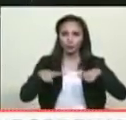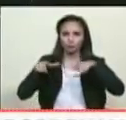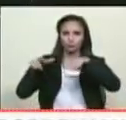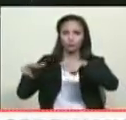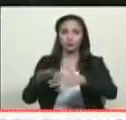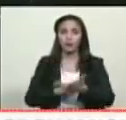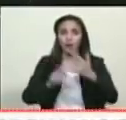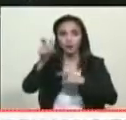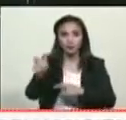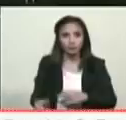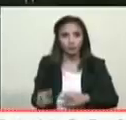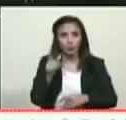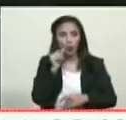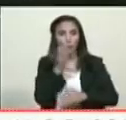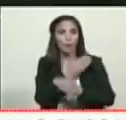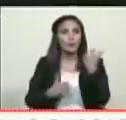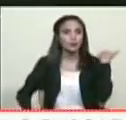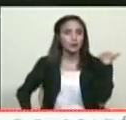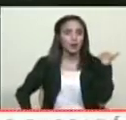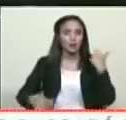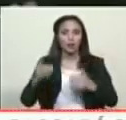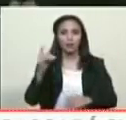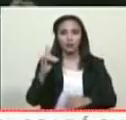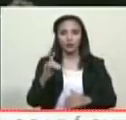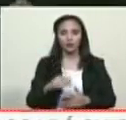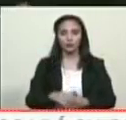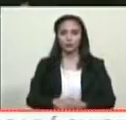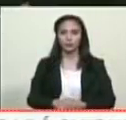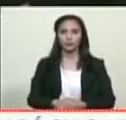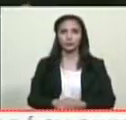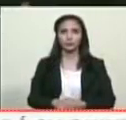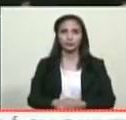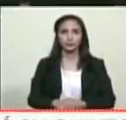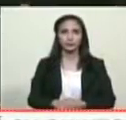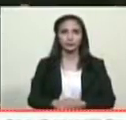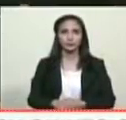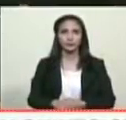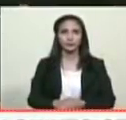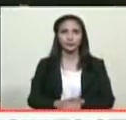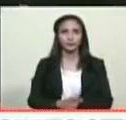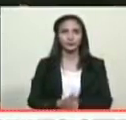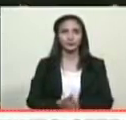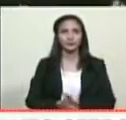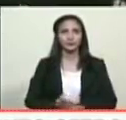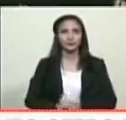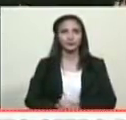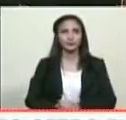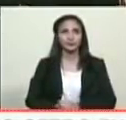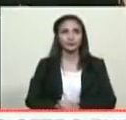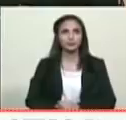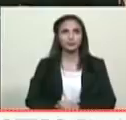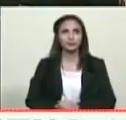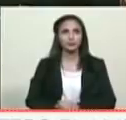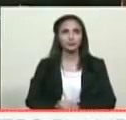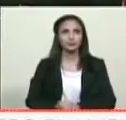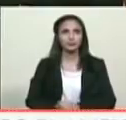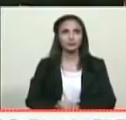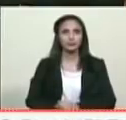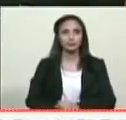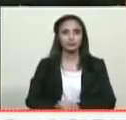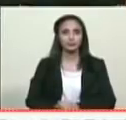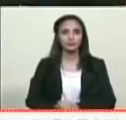al ciudadano Juan Evo Morales Ayma, presidente del Estado Plurinacional de Bolivia, a cargo de